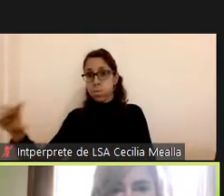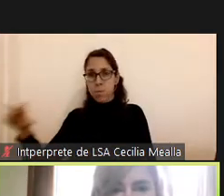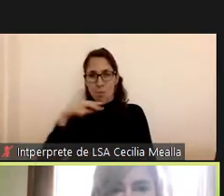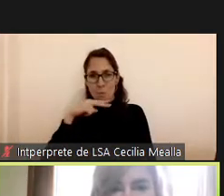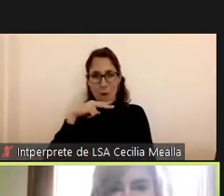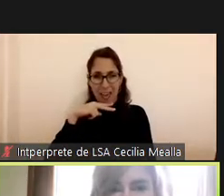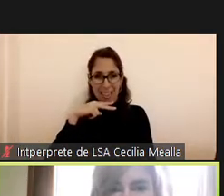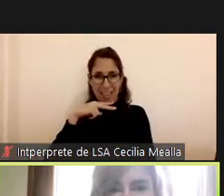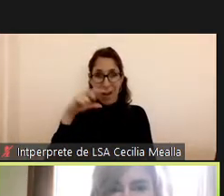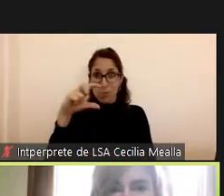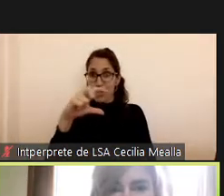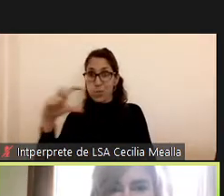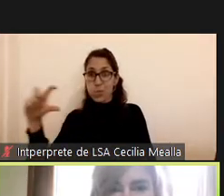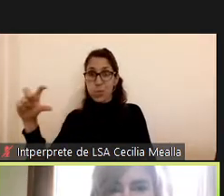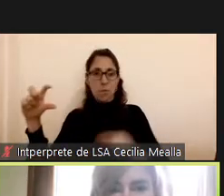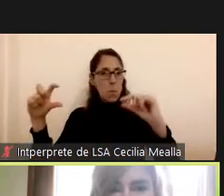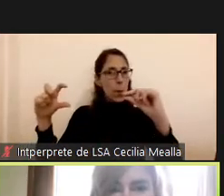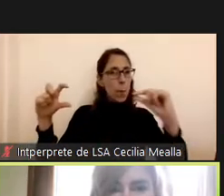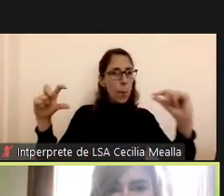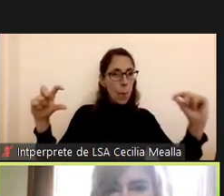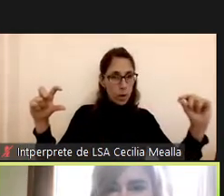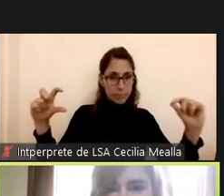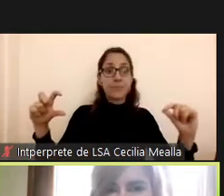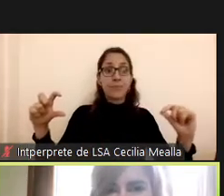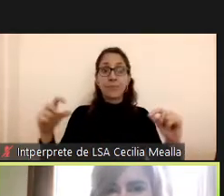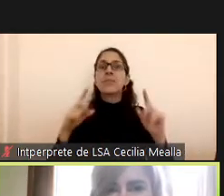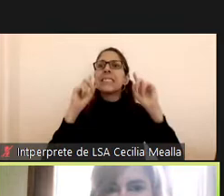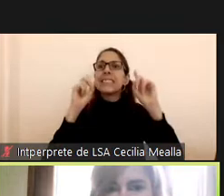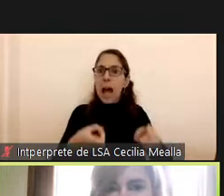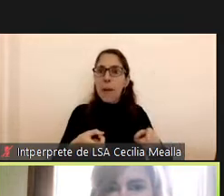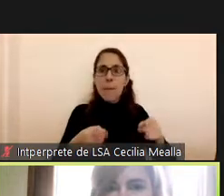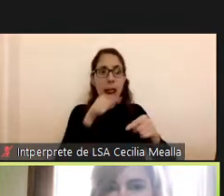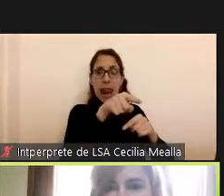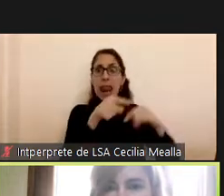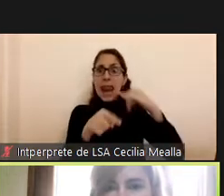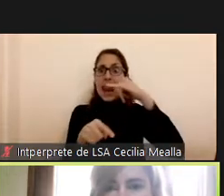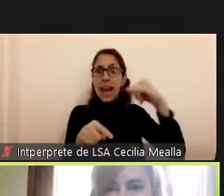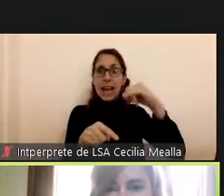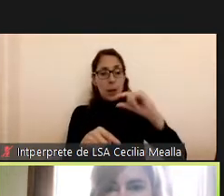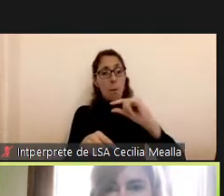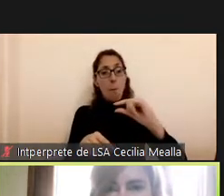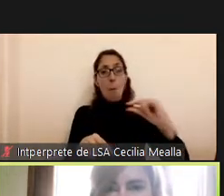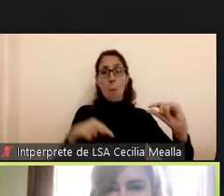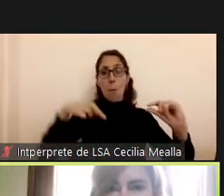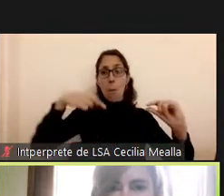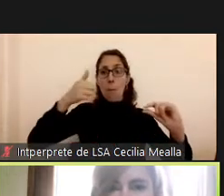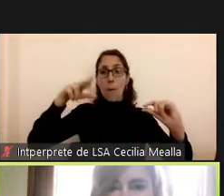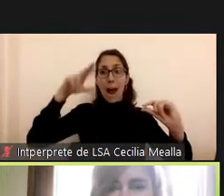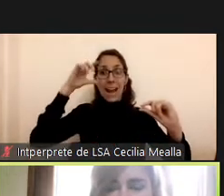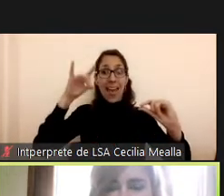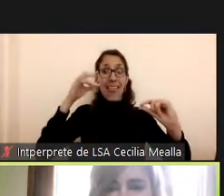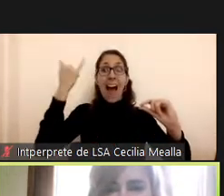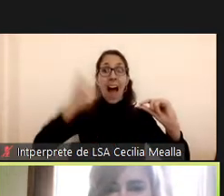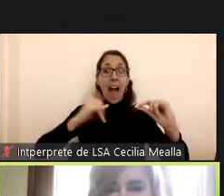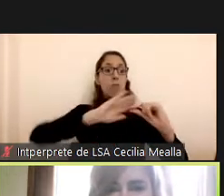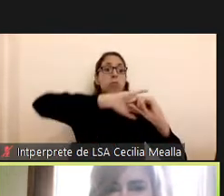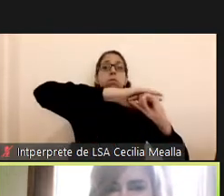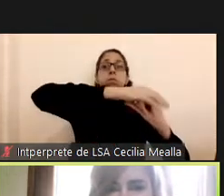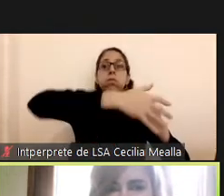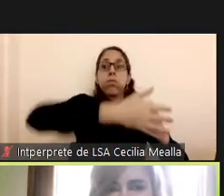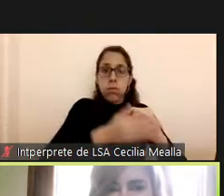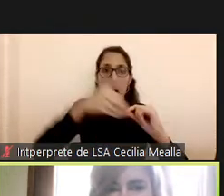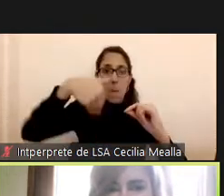que las gram negativas tienen una membrana externa, que las gram positivas no la tienen. Esa es una diferencia también